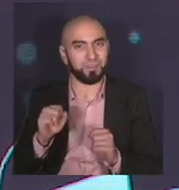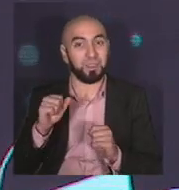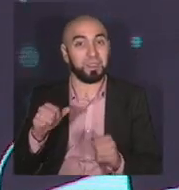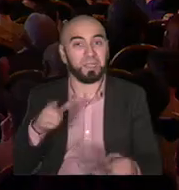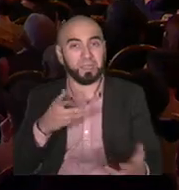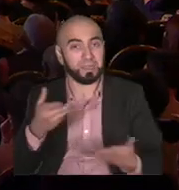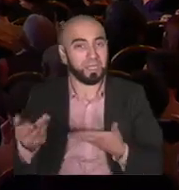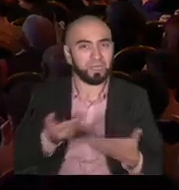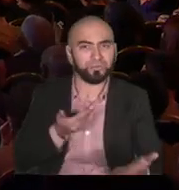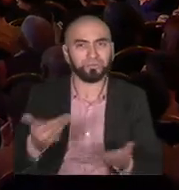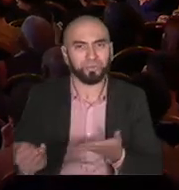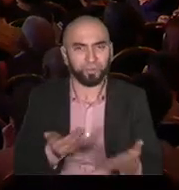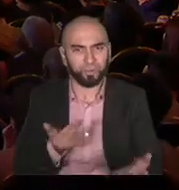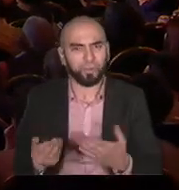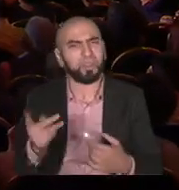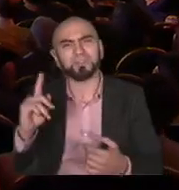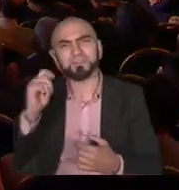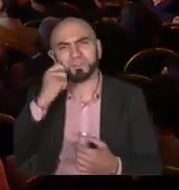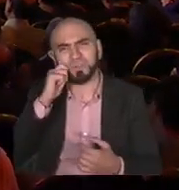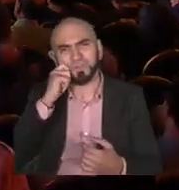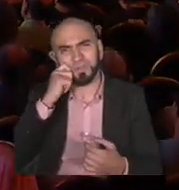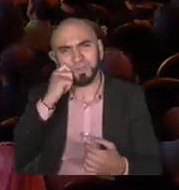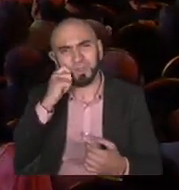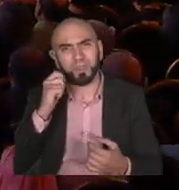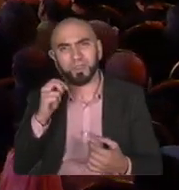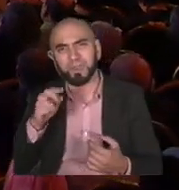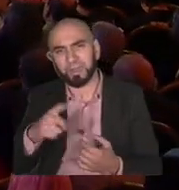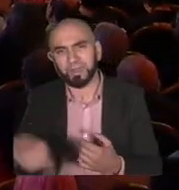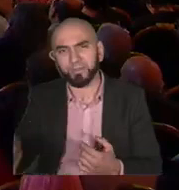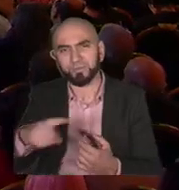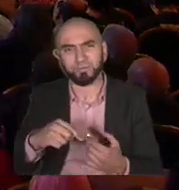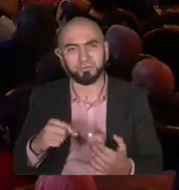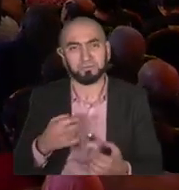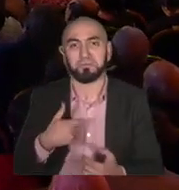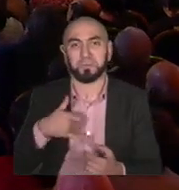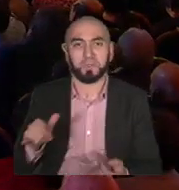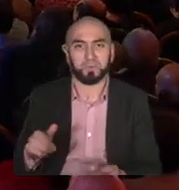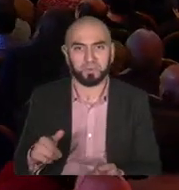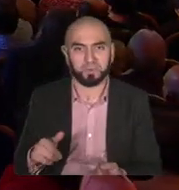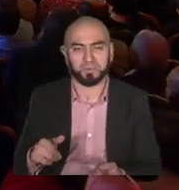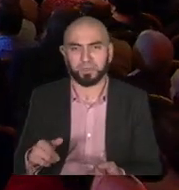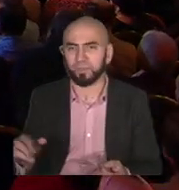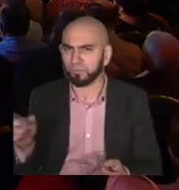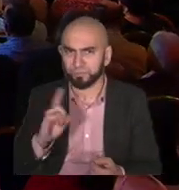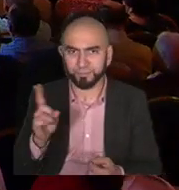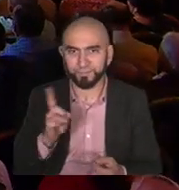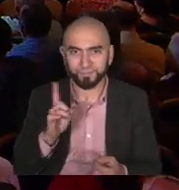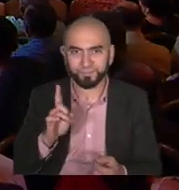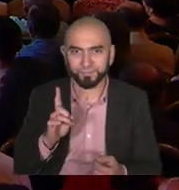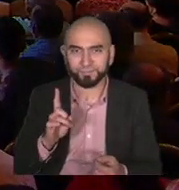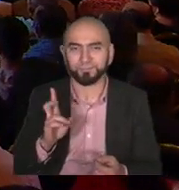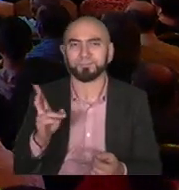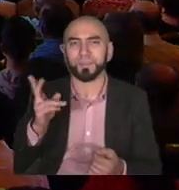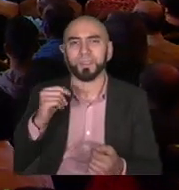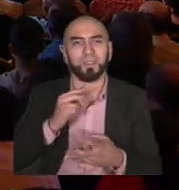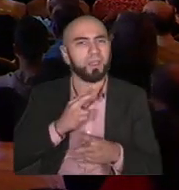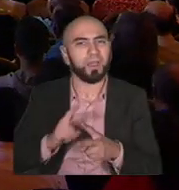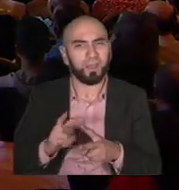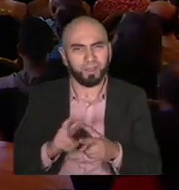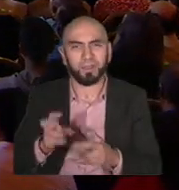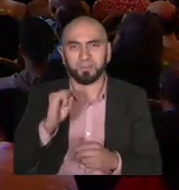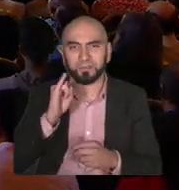No es que los introvertidos, estos introvertidos no les gusta este involucramiento, lo hacen,